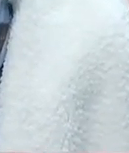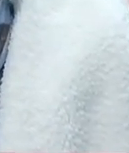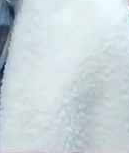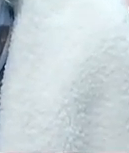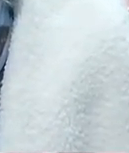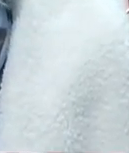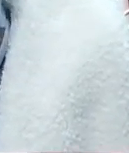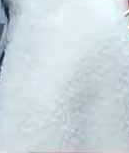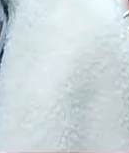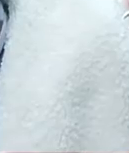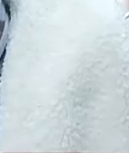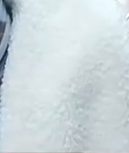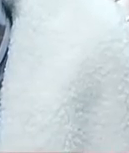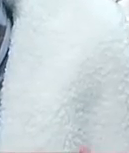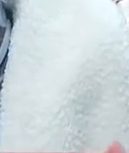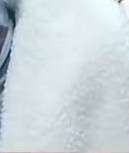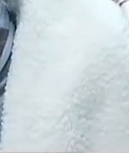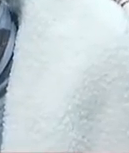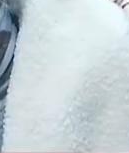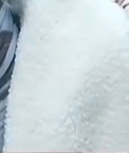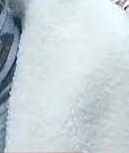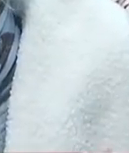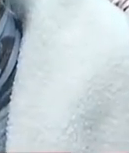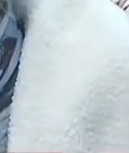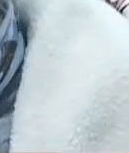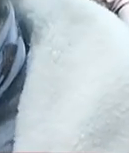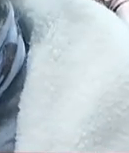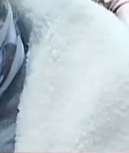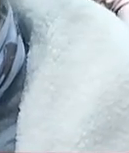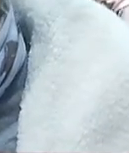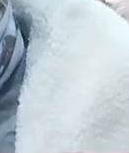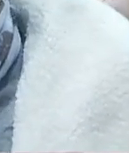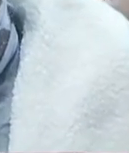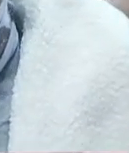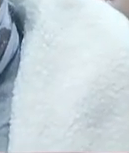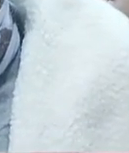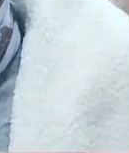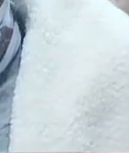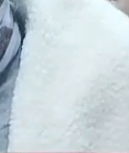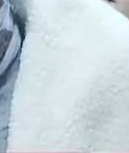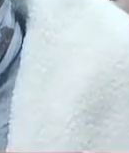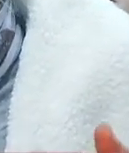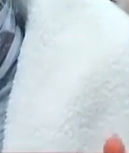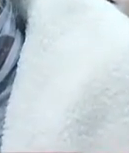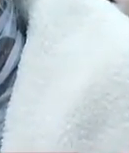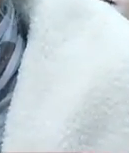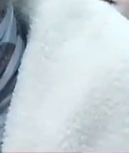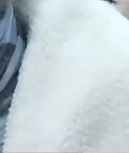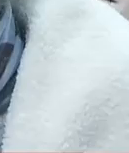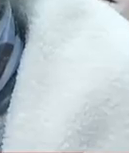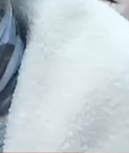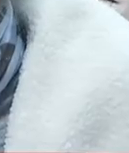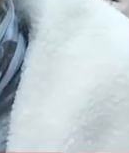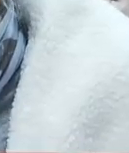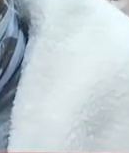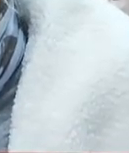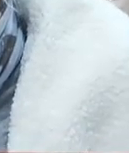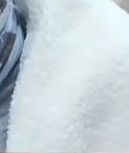habrá teatro siempre. Es el espejo de tu momento histórico. Los que lo